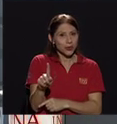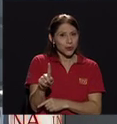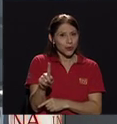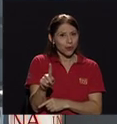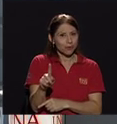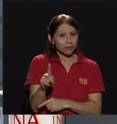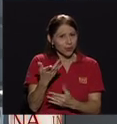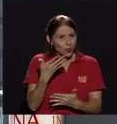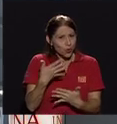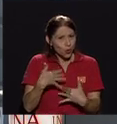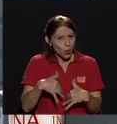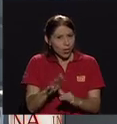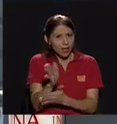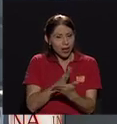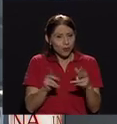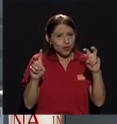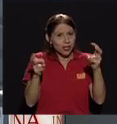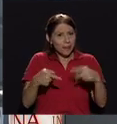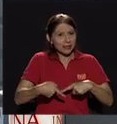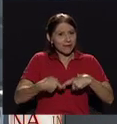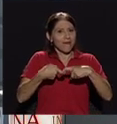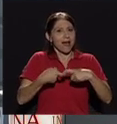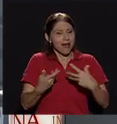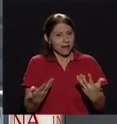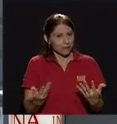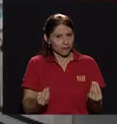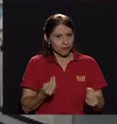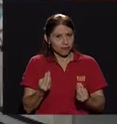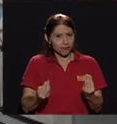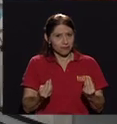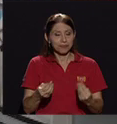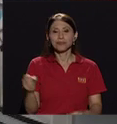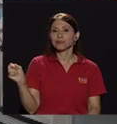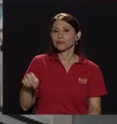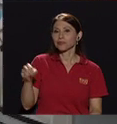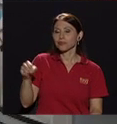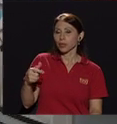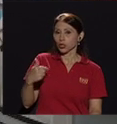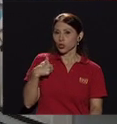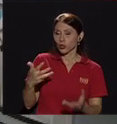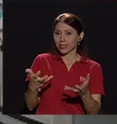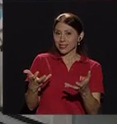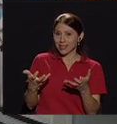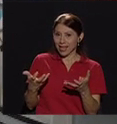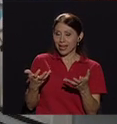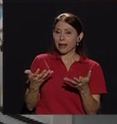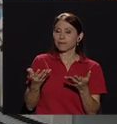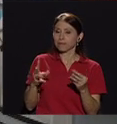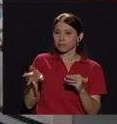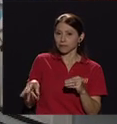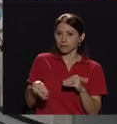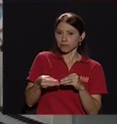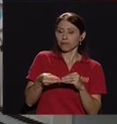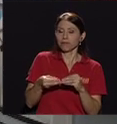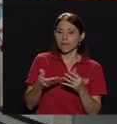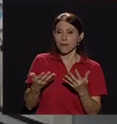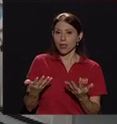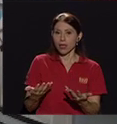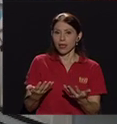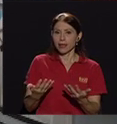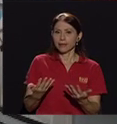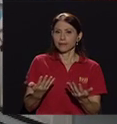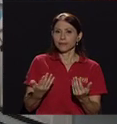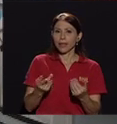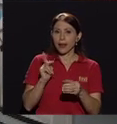que ciertos temas todavía estén pendientes. Sí, en ese sentido yo quisiera recuperar en primer lugar, o